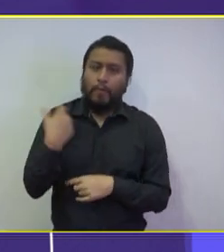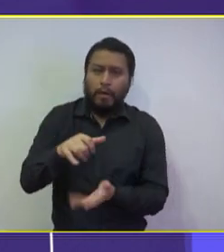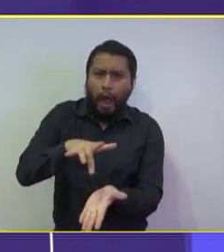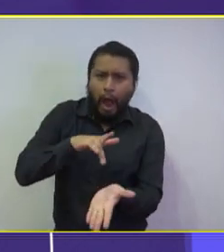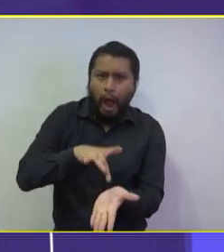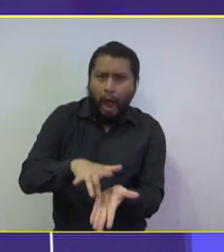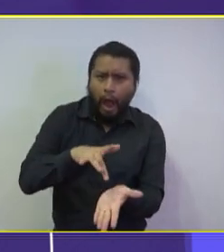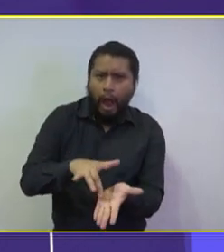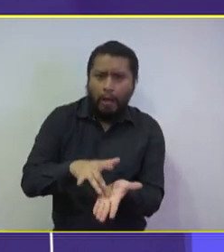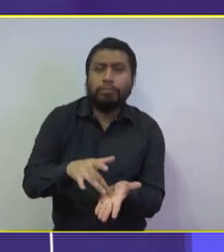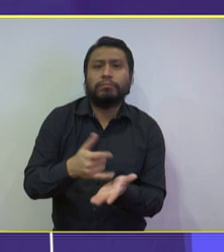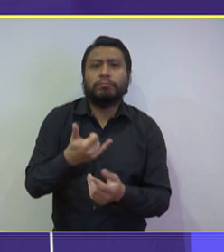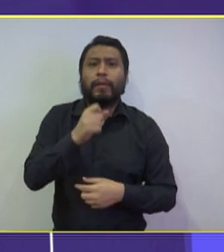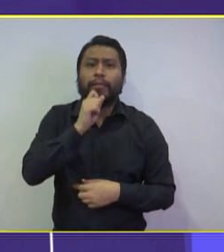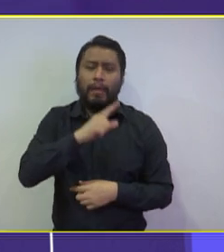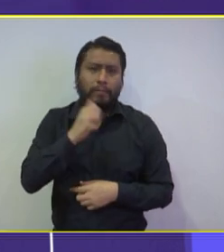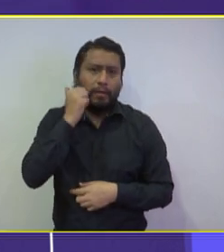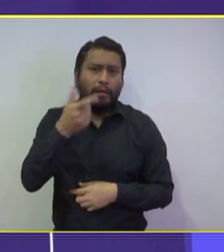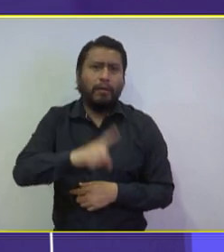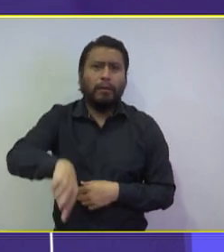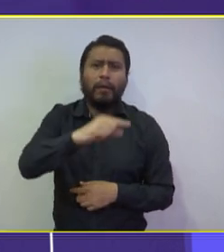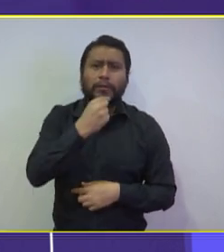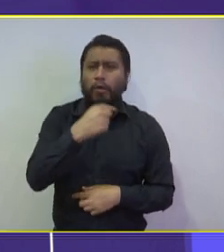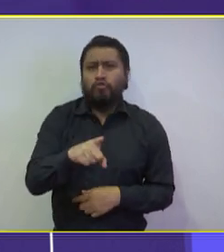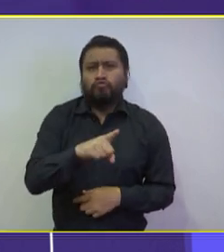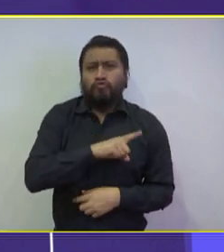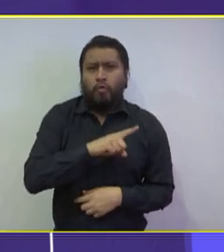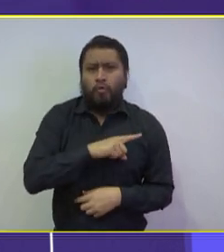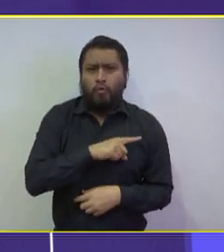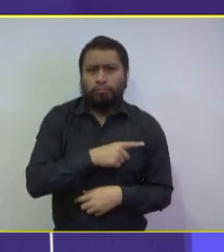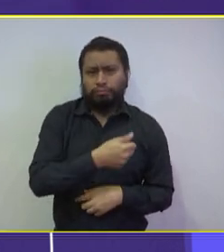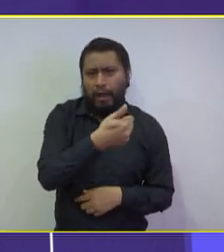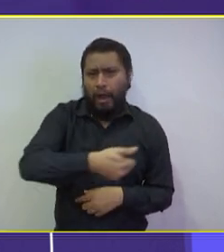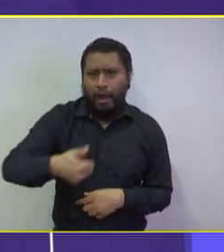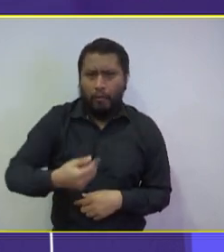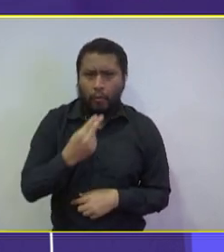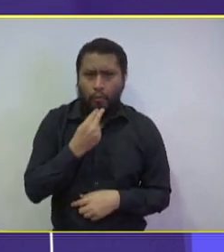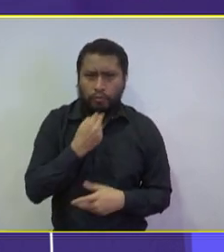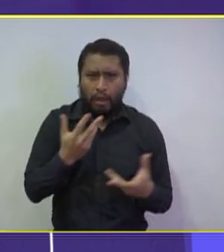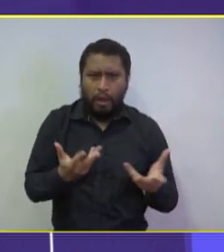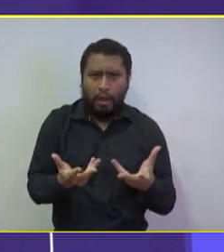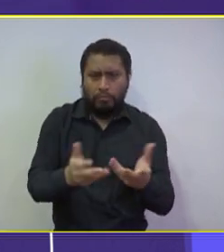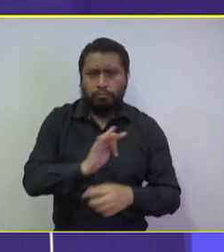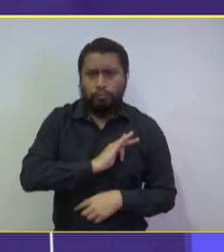niños tengan autonomía para poder ocupar estos elementos, y tenemos